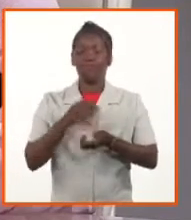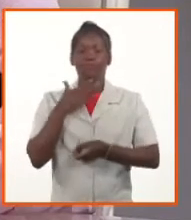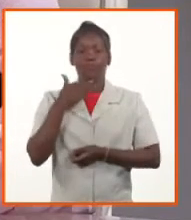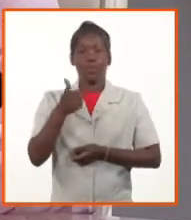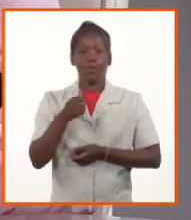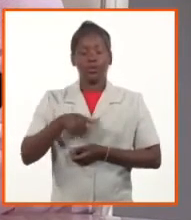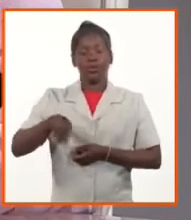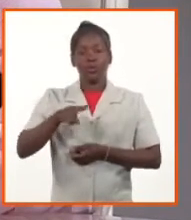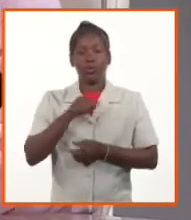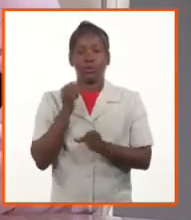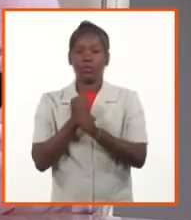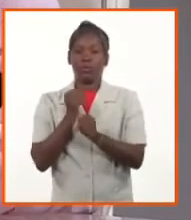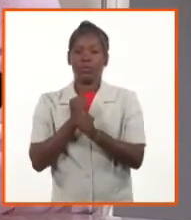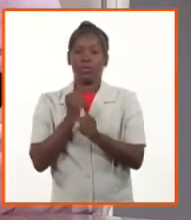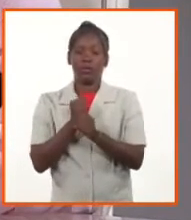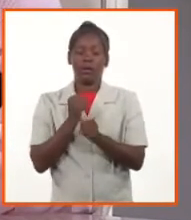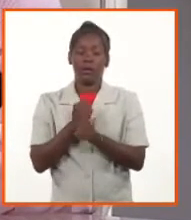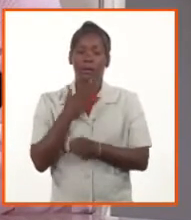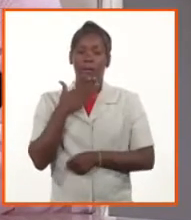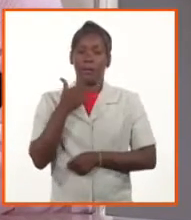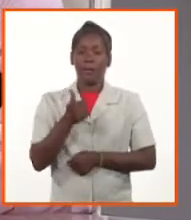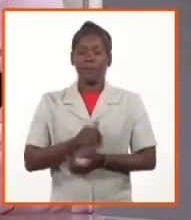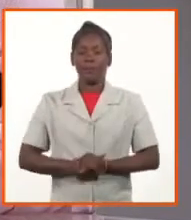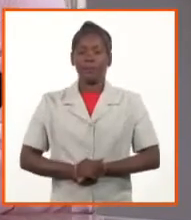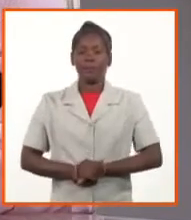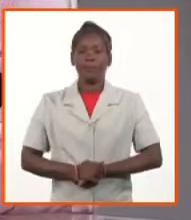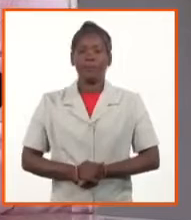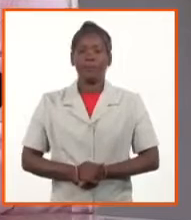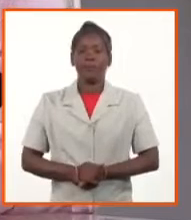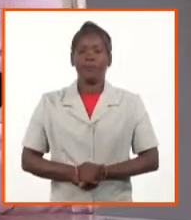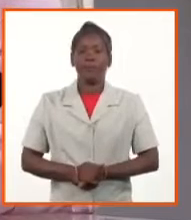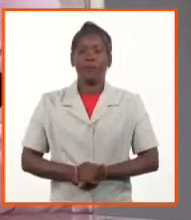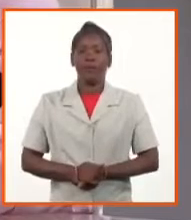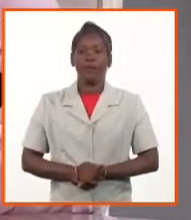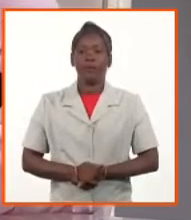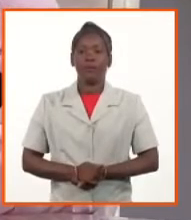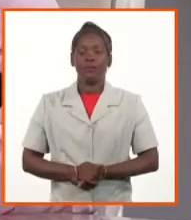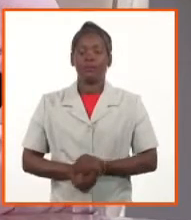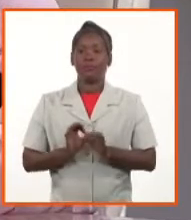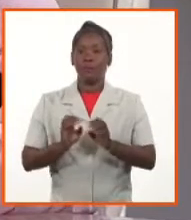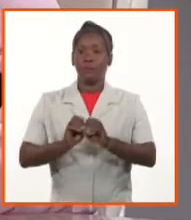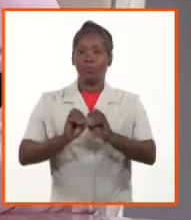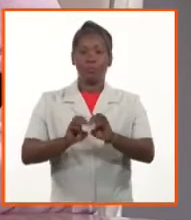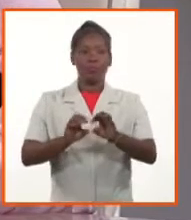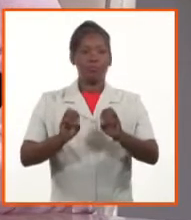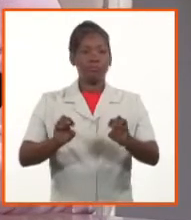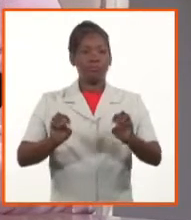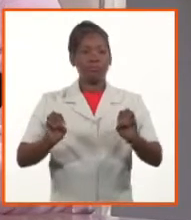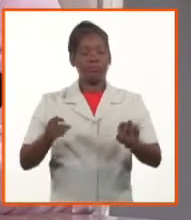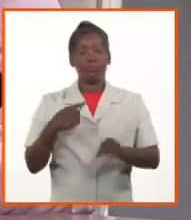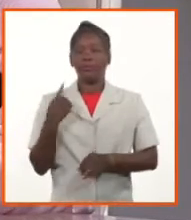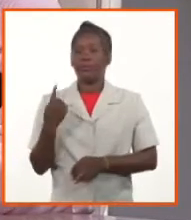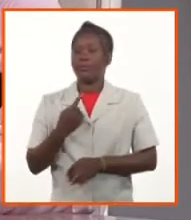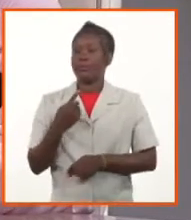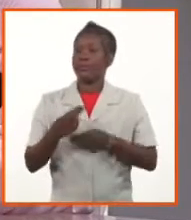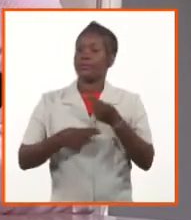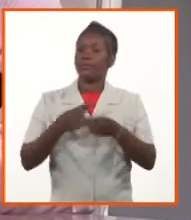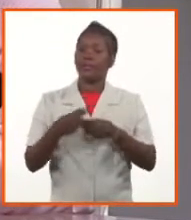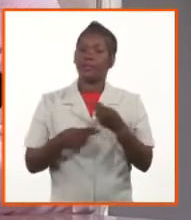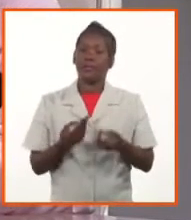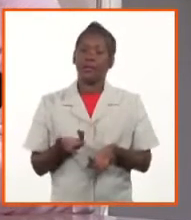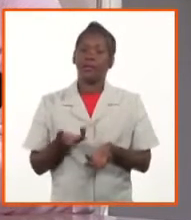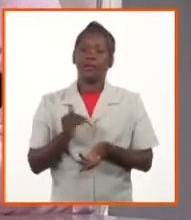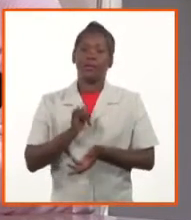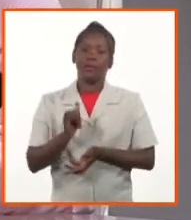familia de artistas. Y a través de ese boletín estamos tratando